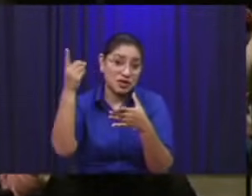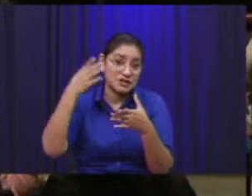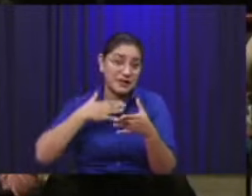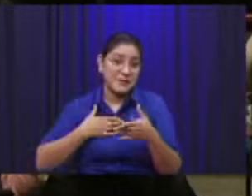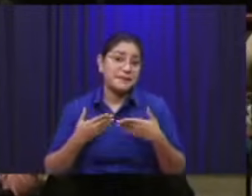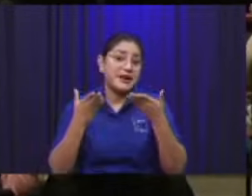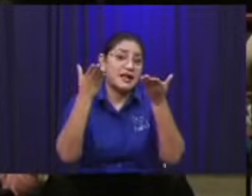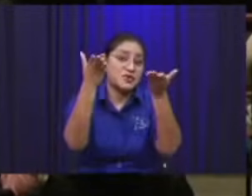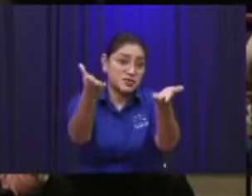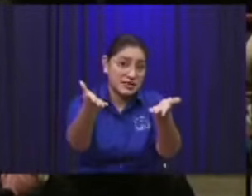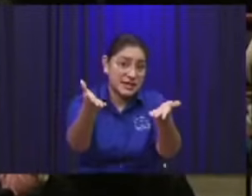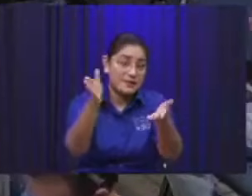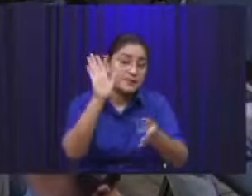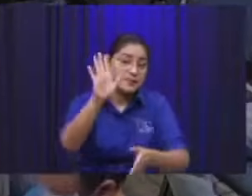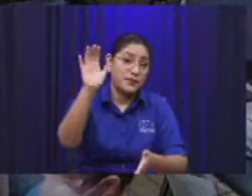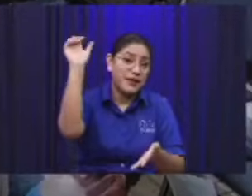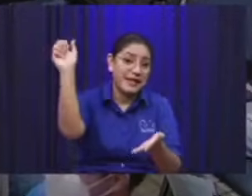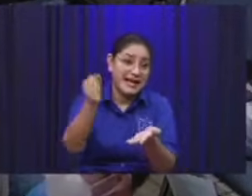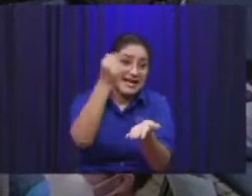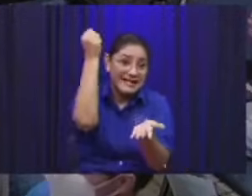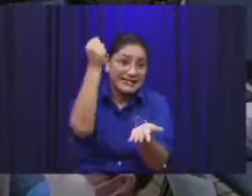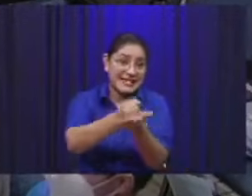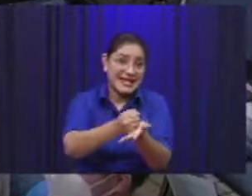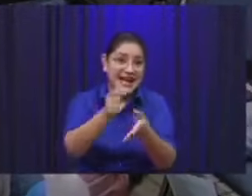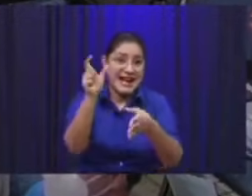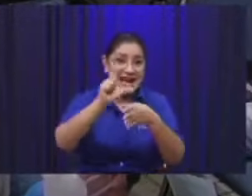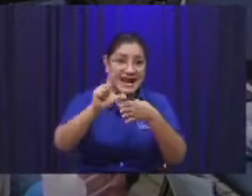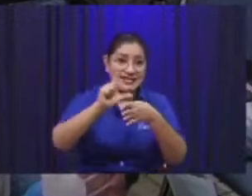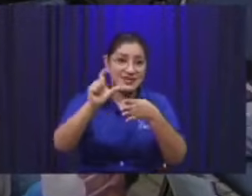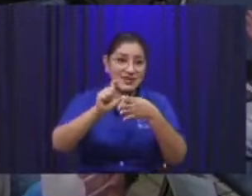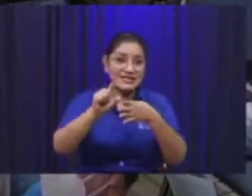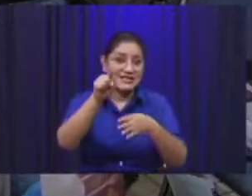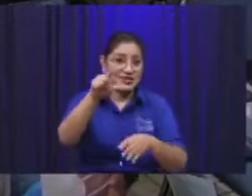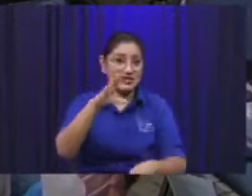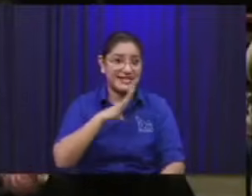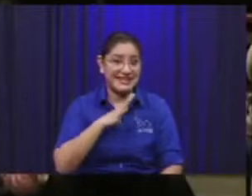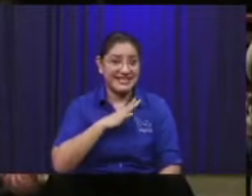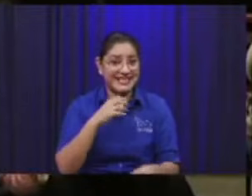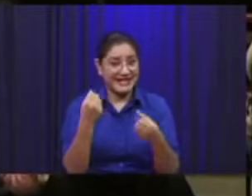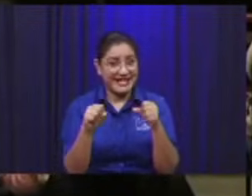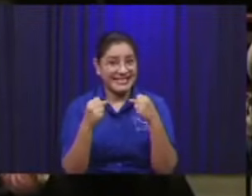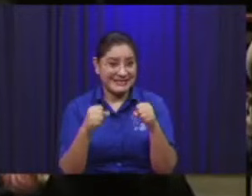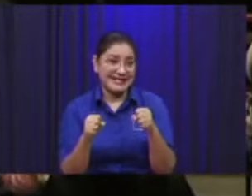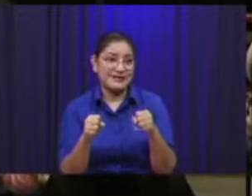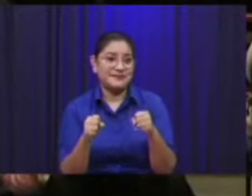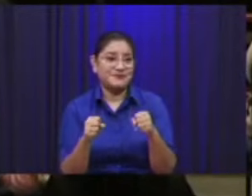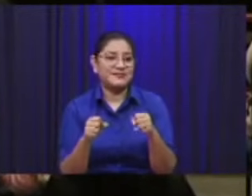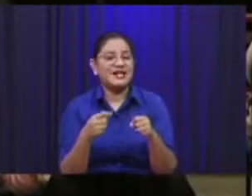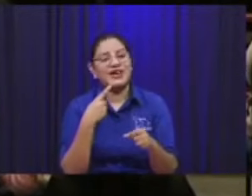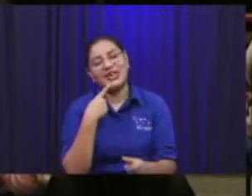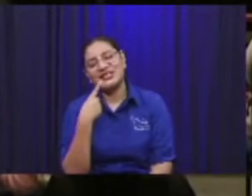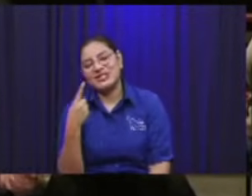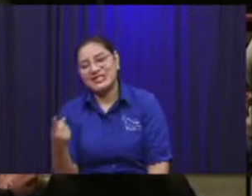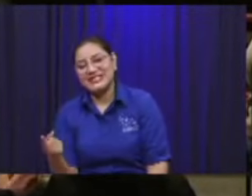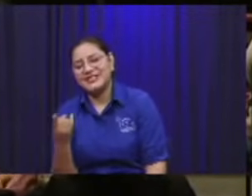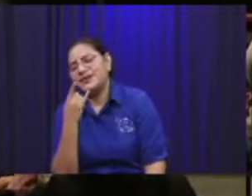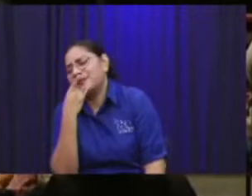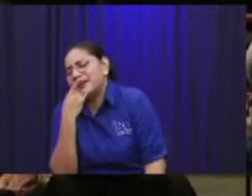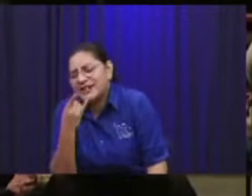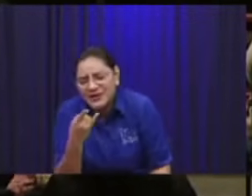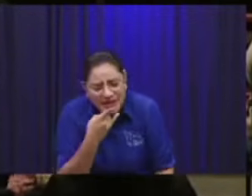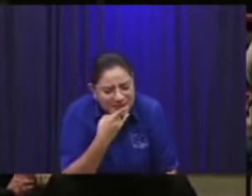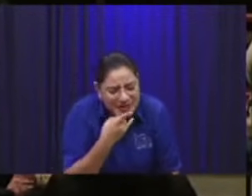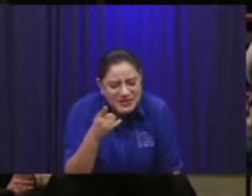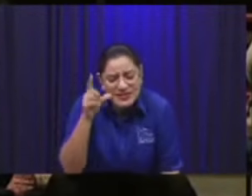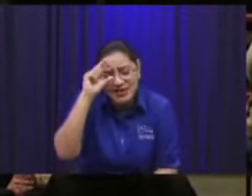usted sellar las cosas que tienen que sellar ahora estoy diciendo discúlpeme si